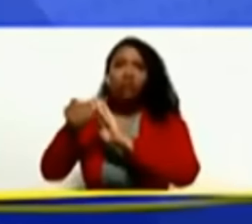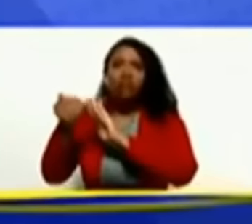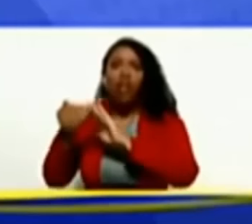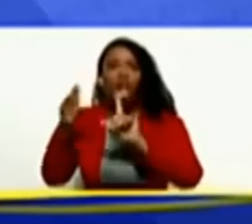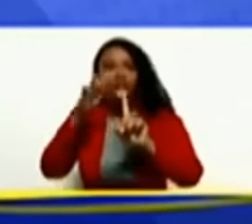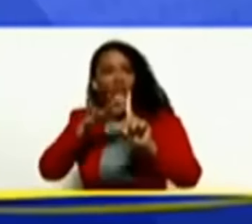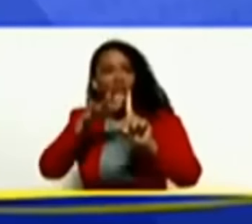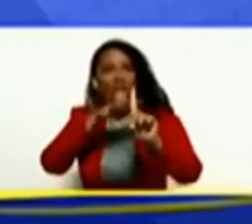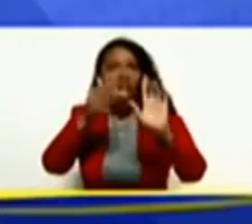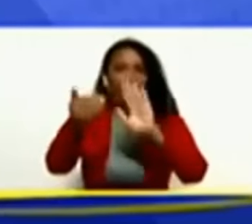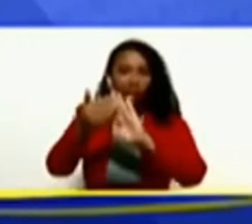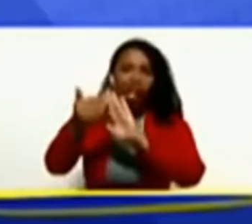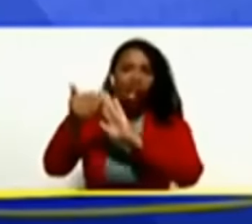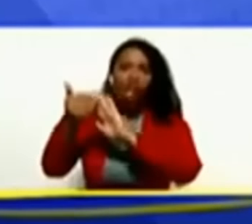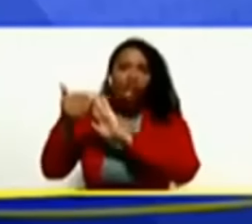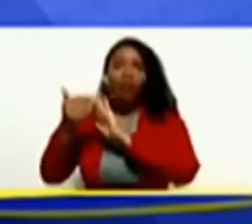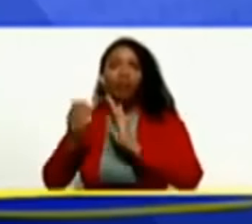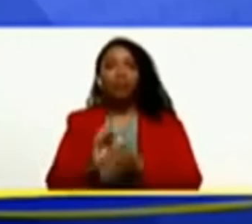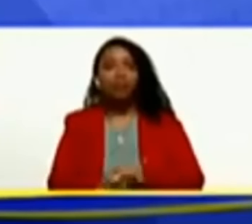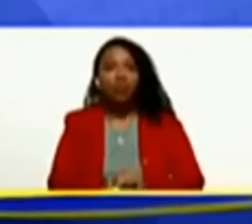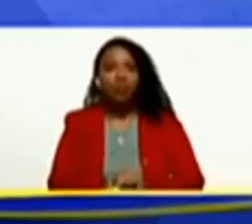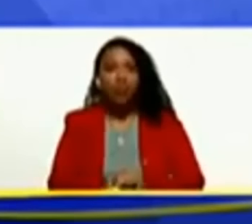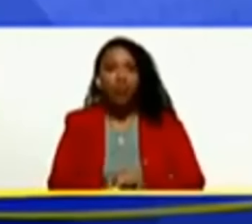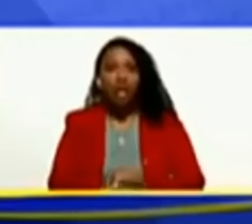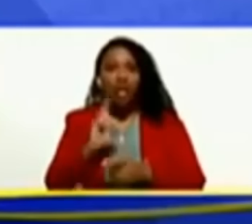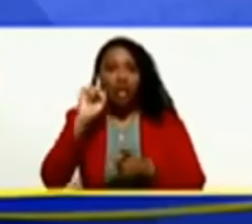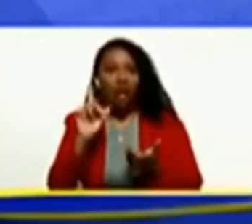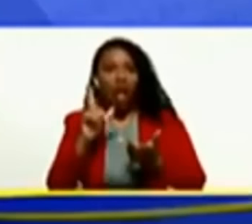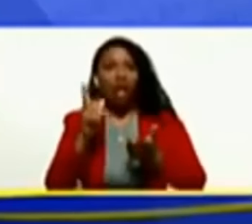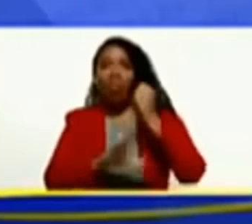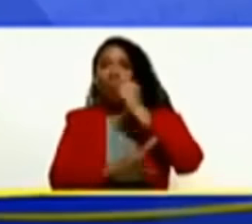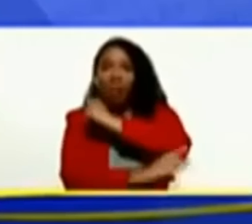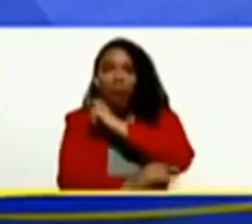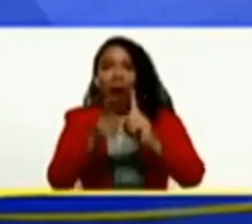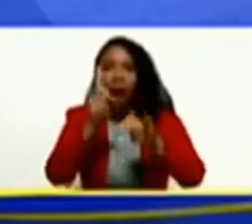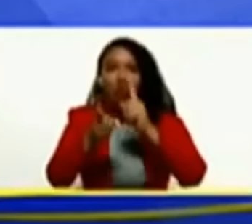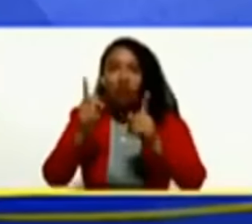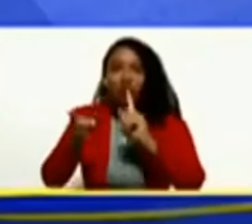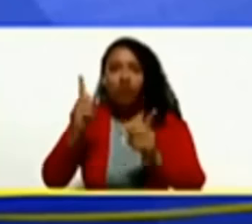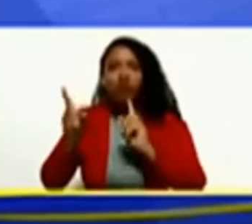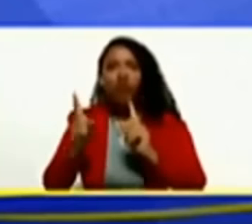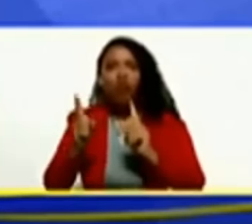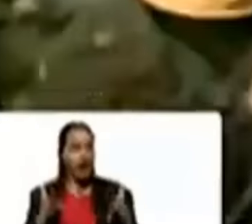de Defensa a la cabeza y el Comandante Estratégico Operacional, CEOFAN, con los comandantes de